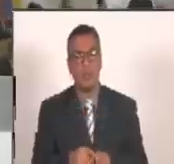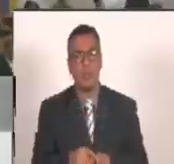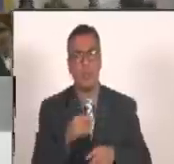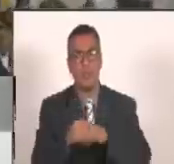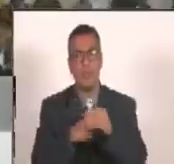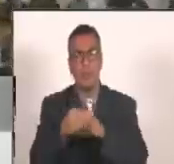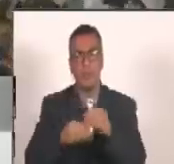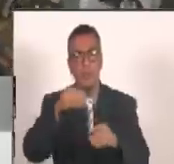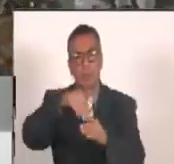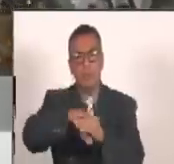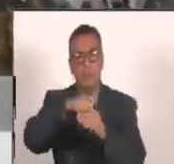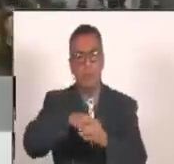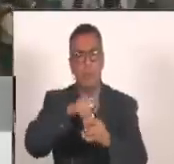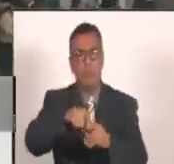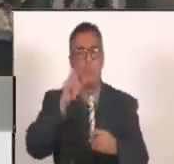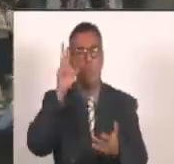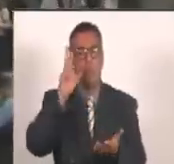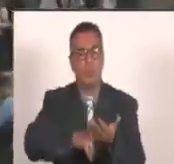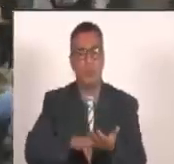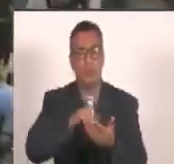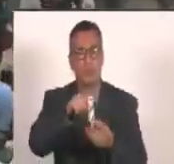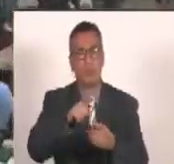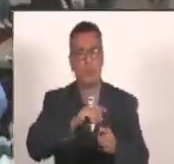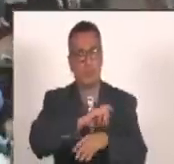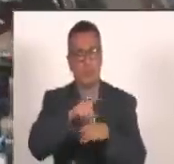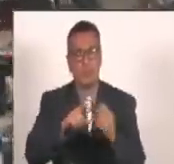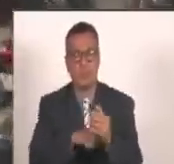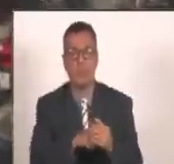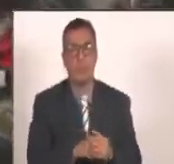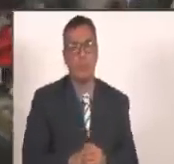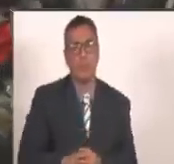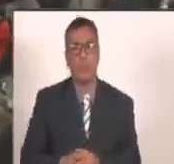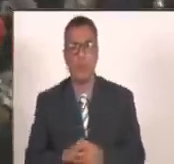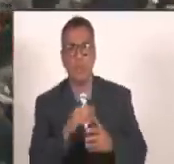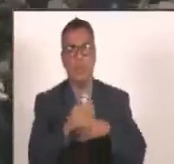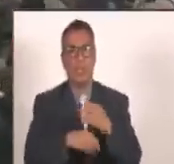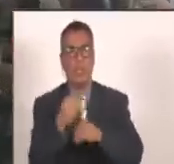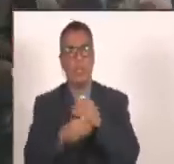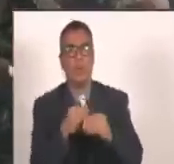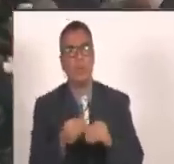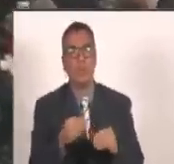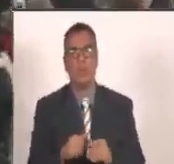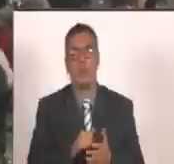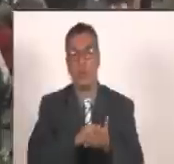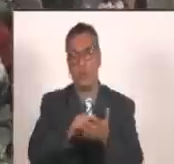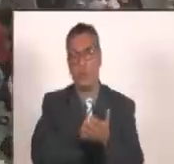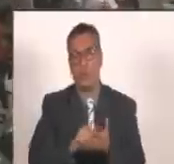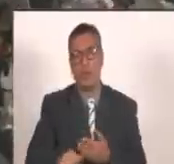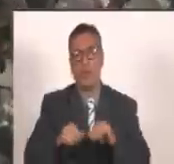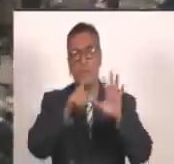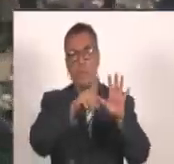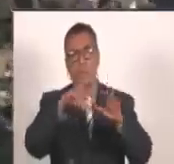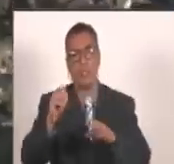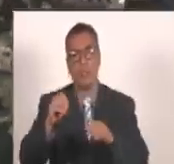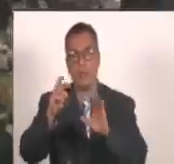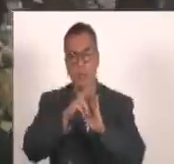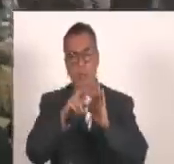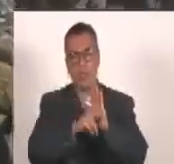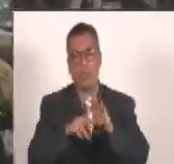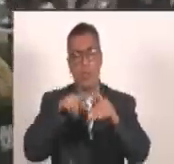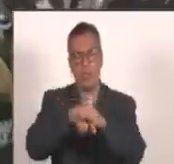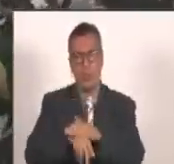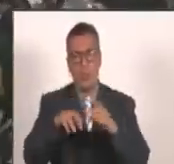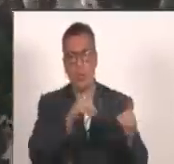cual, sometida a votación, resultó aprobada por unanimidad, de conformidad con lo establecido en el artículo 60 del